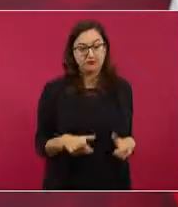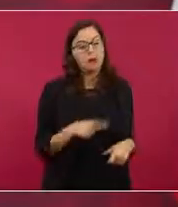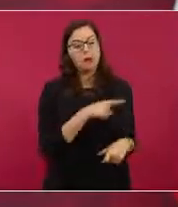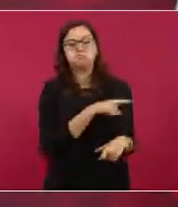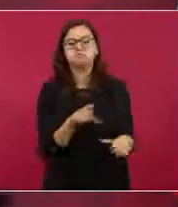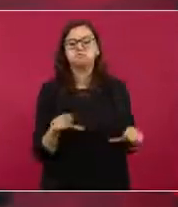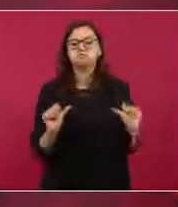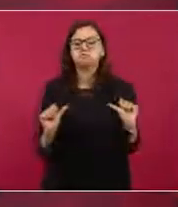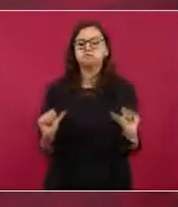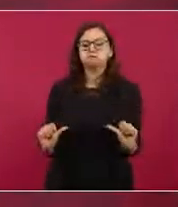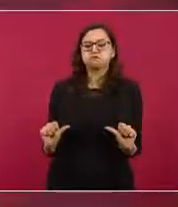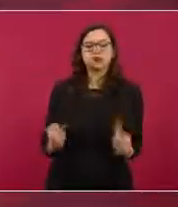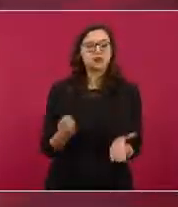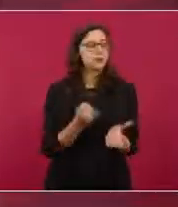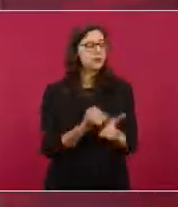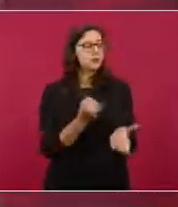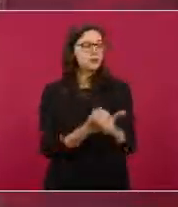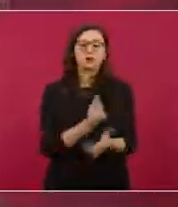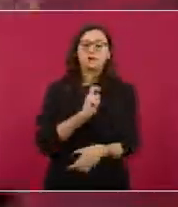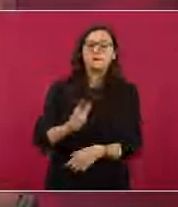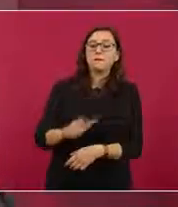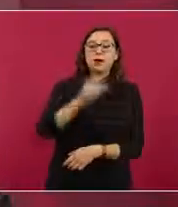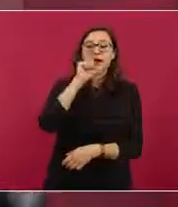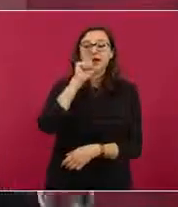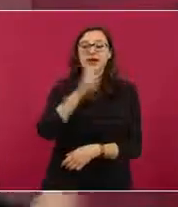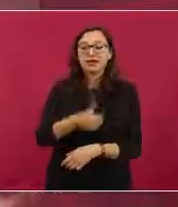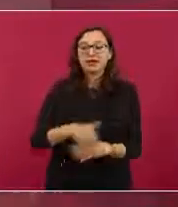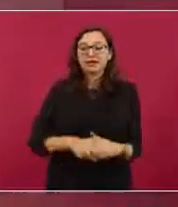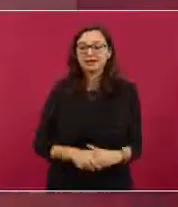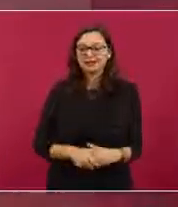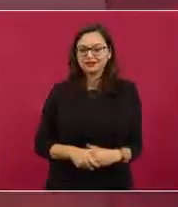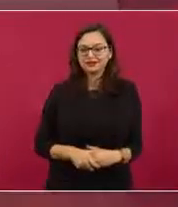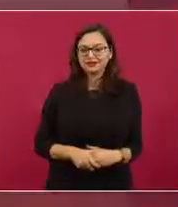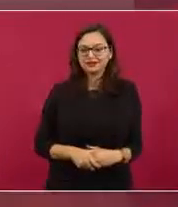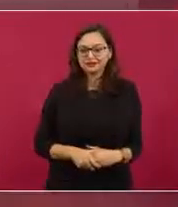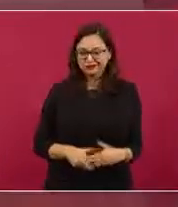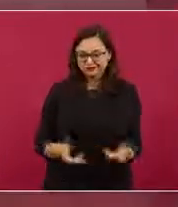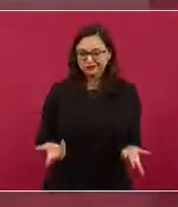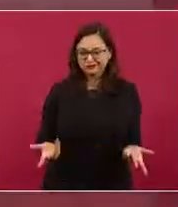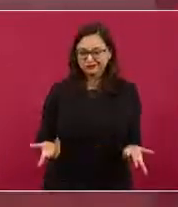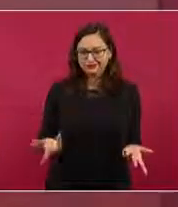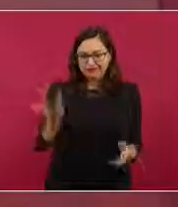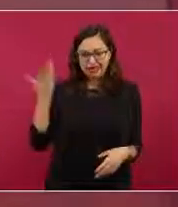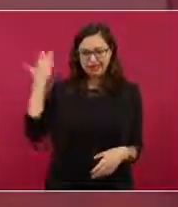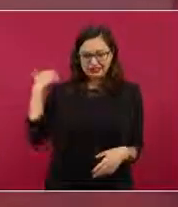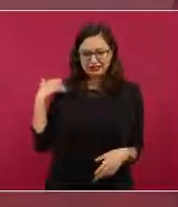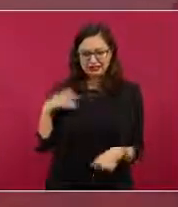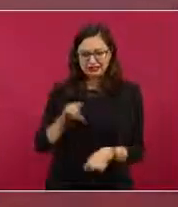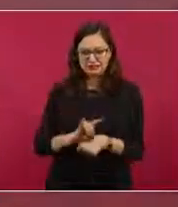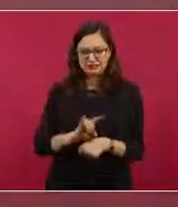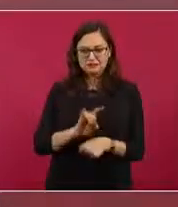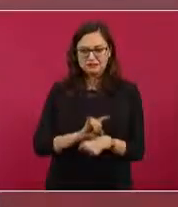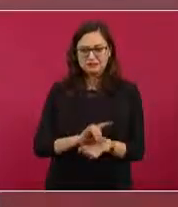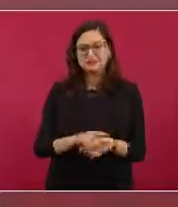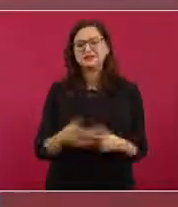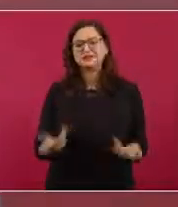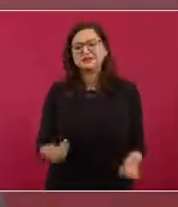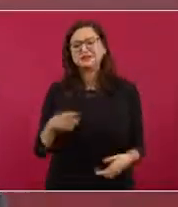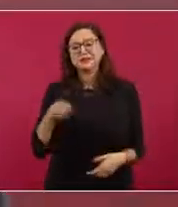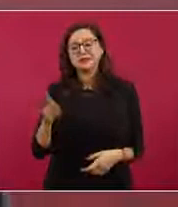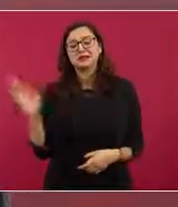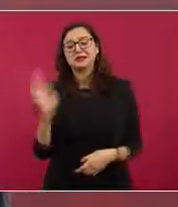porque pues sí, un artista puede tener problemas con el